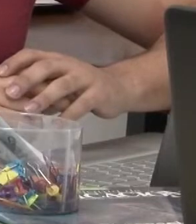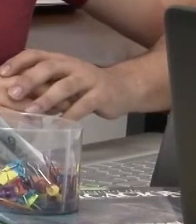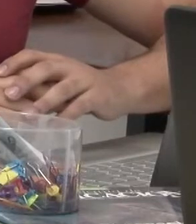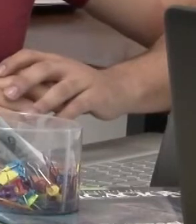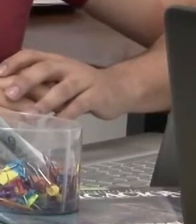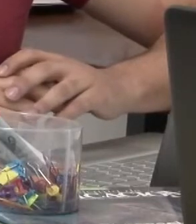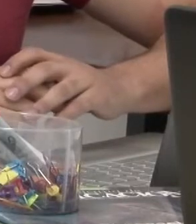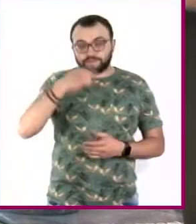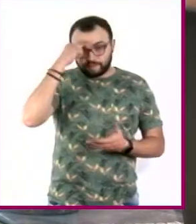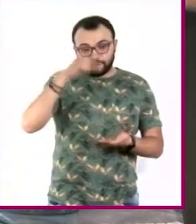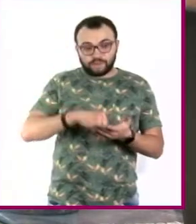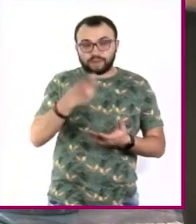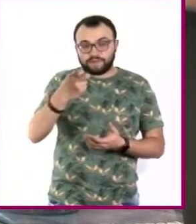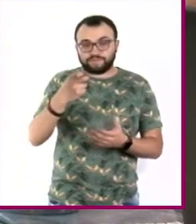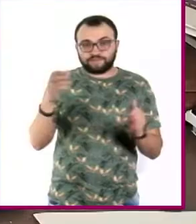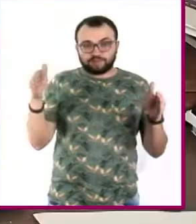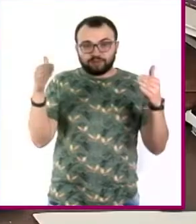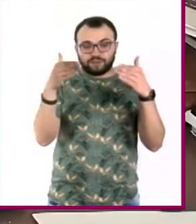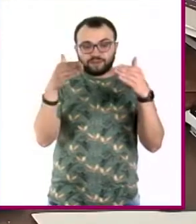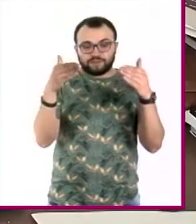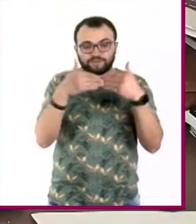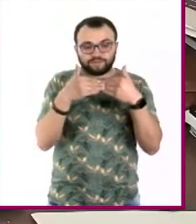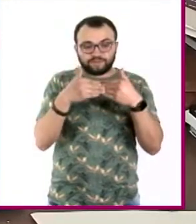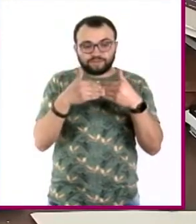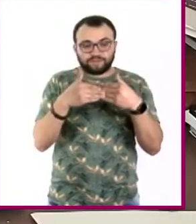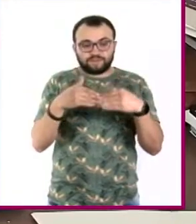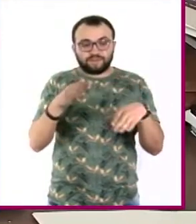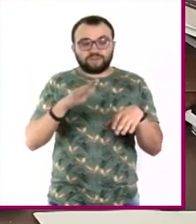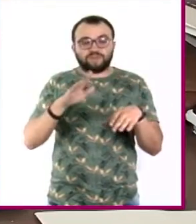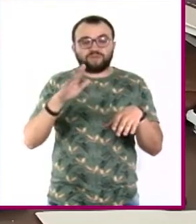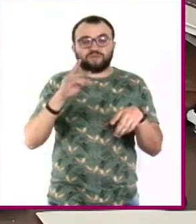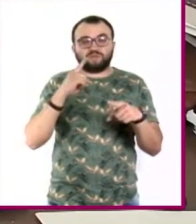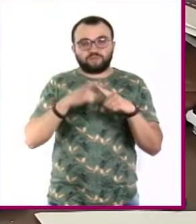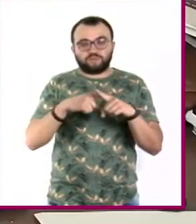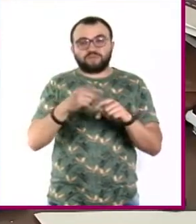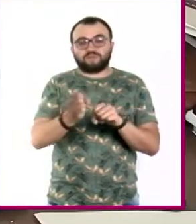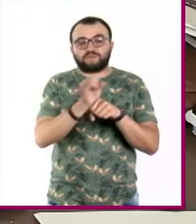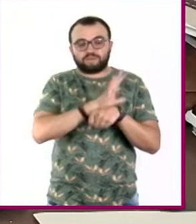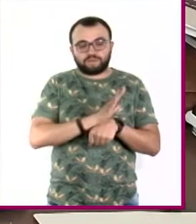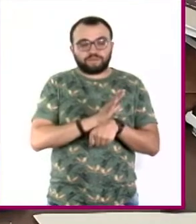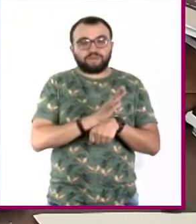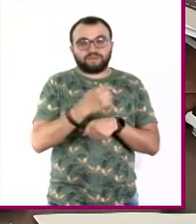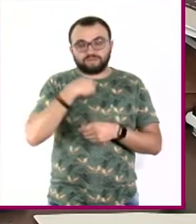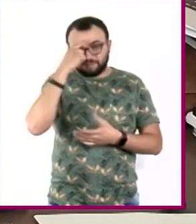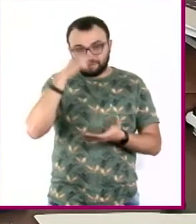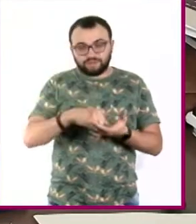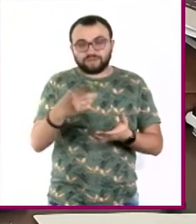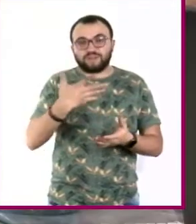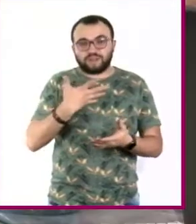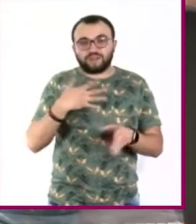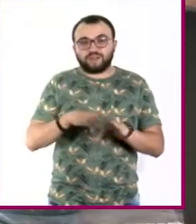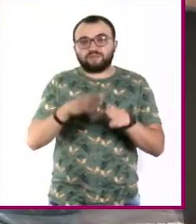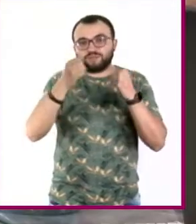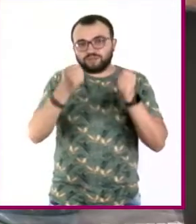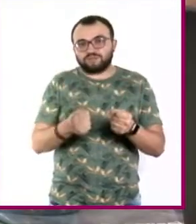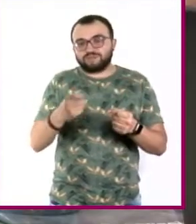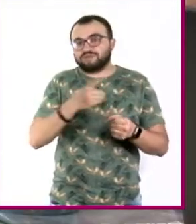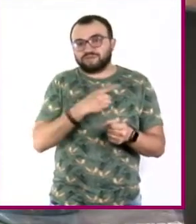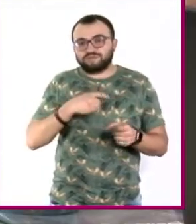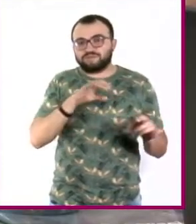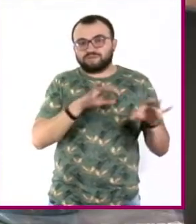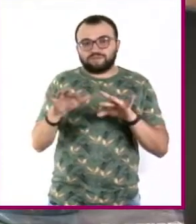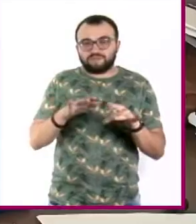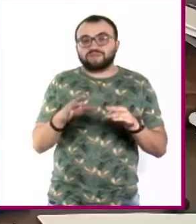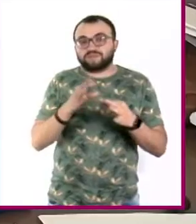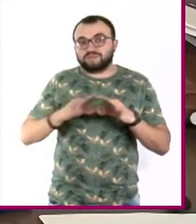Chicos, creo que el confinamiento por la pandemia aceleró el uso de las tecnologías digitales para millones de personas que trabajan, volviendo